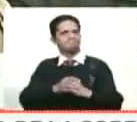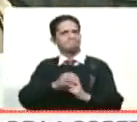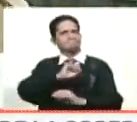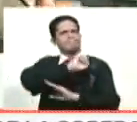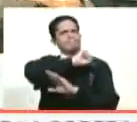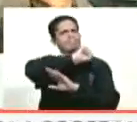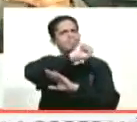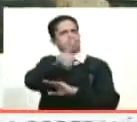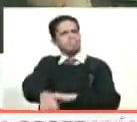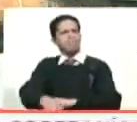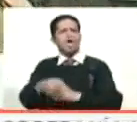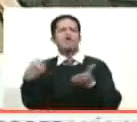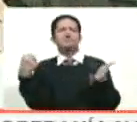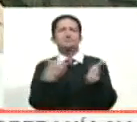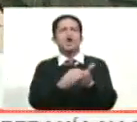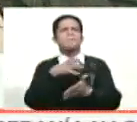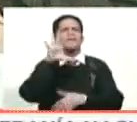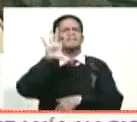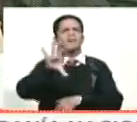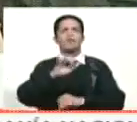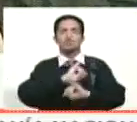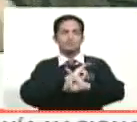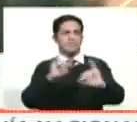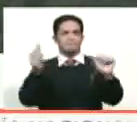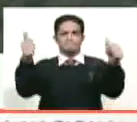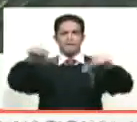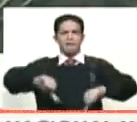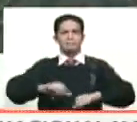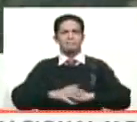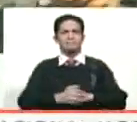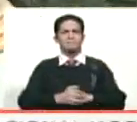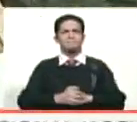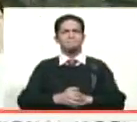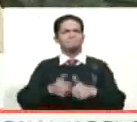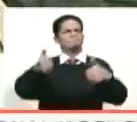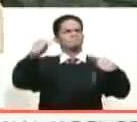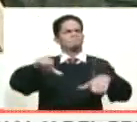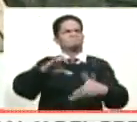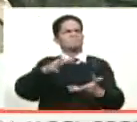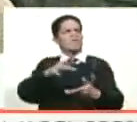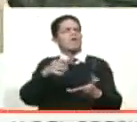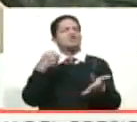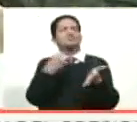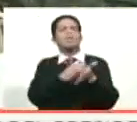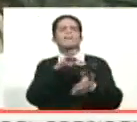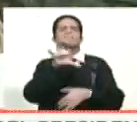derrotando un golpe de Estado fracasado de las oligarquías.